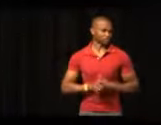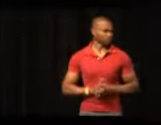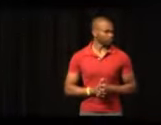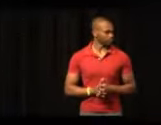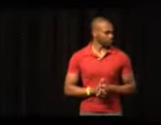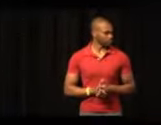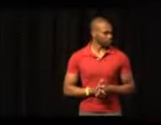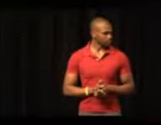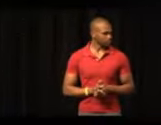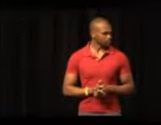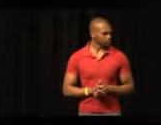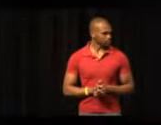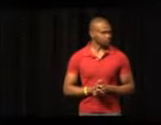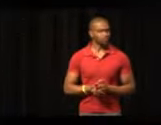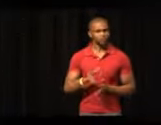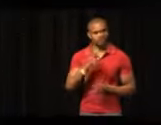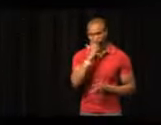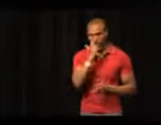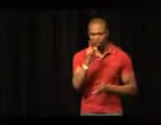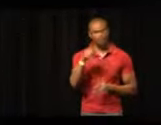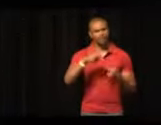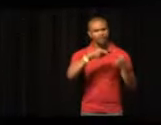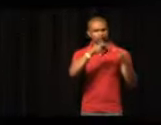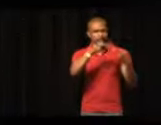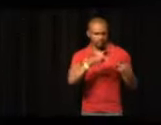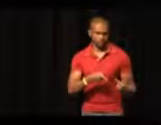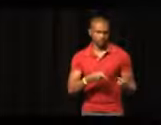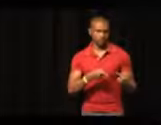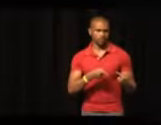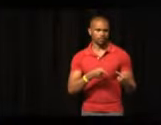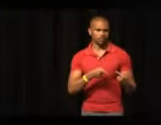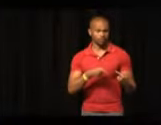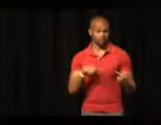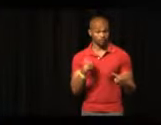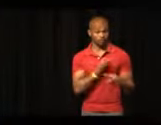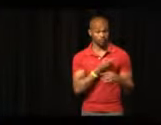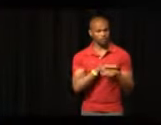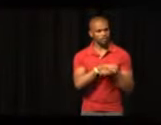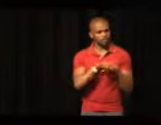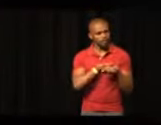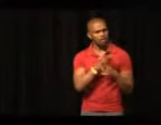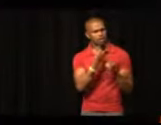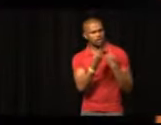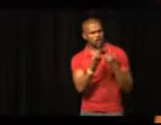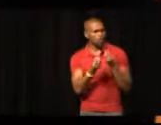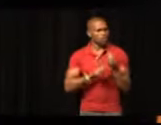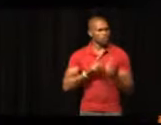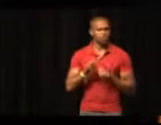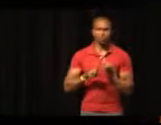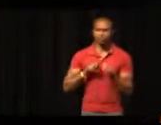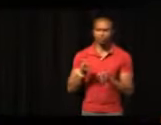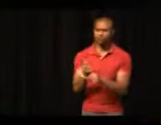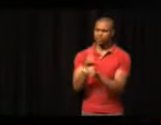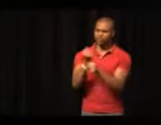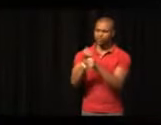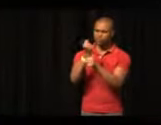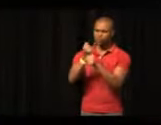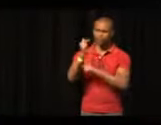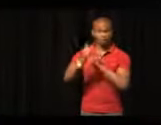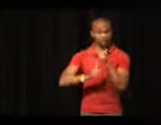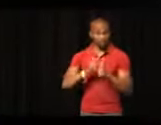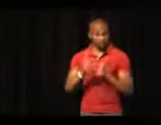deporte. Creo que ese es el gran desafío de nosotros, discutir cómo construir